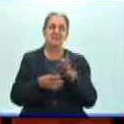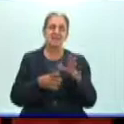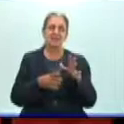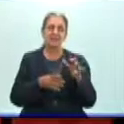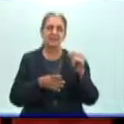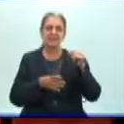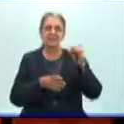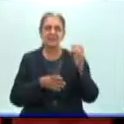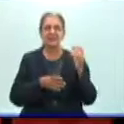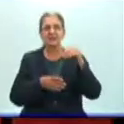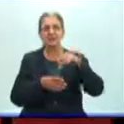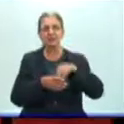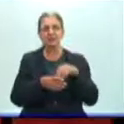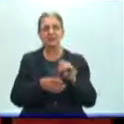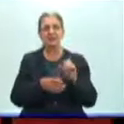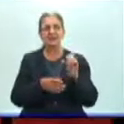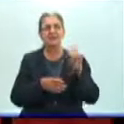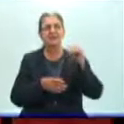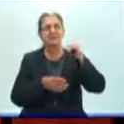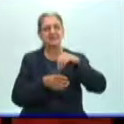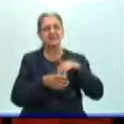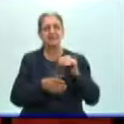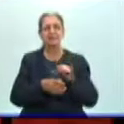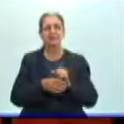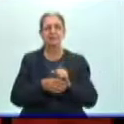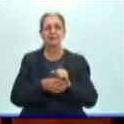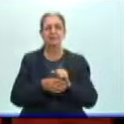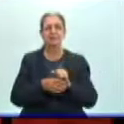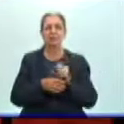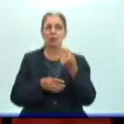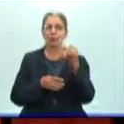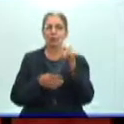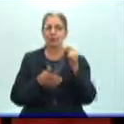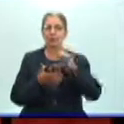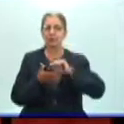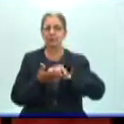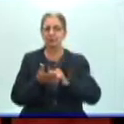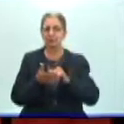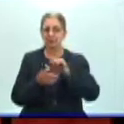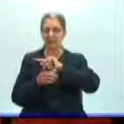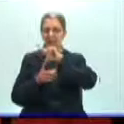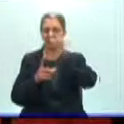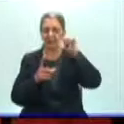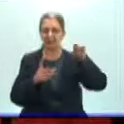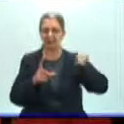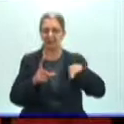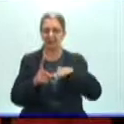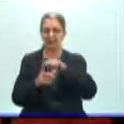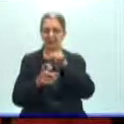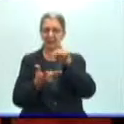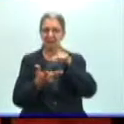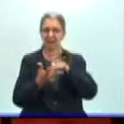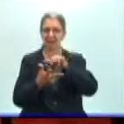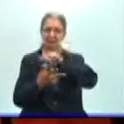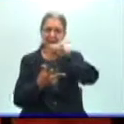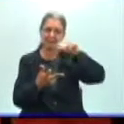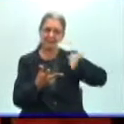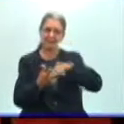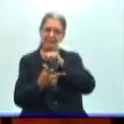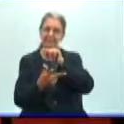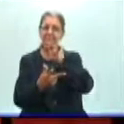vértice es un punto del arco de 360 grados que conforma la circunferencia. Y